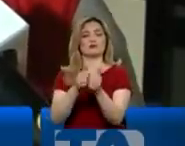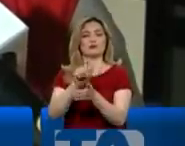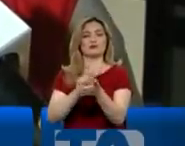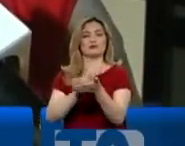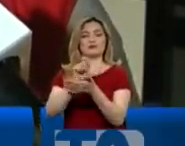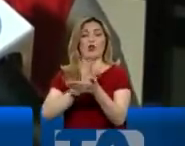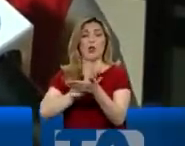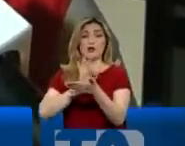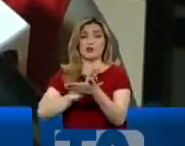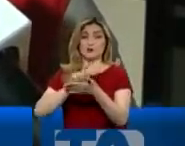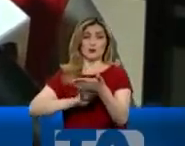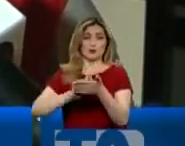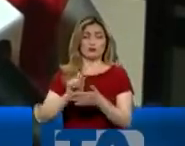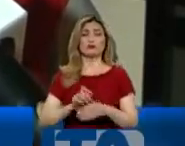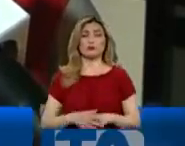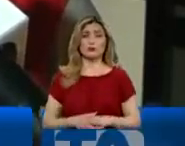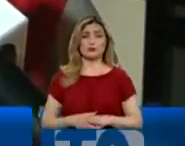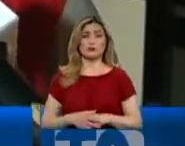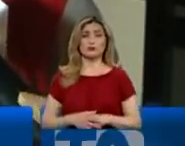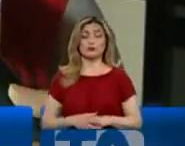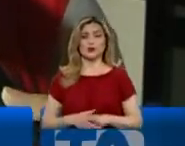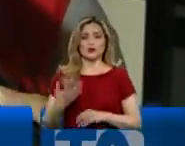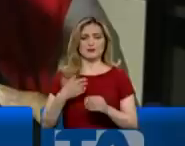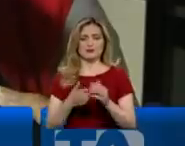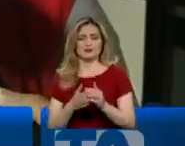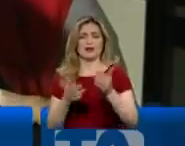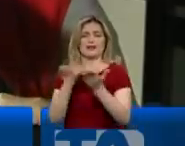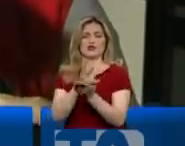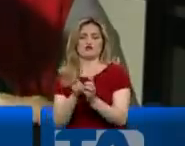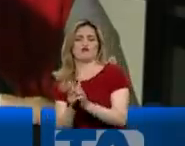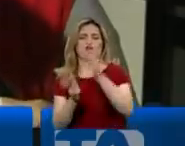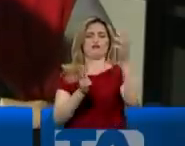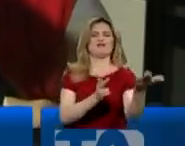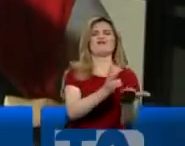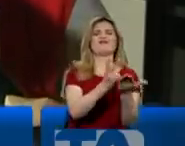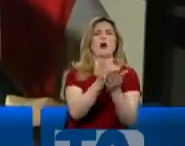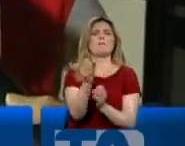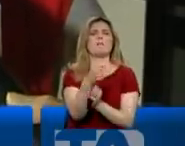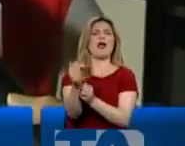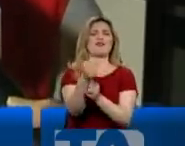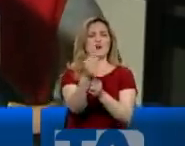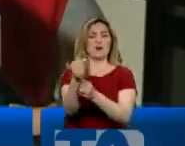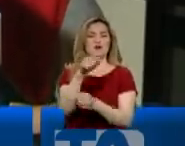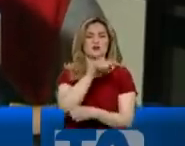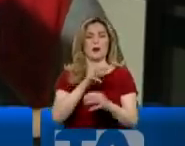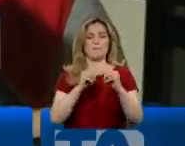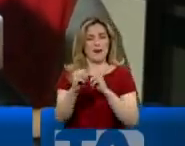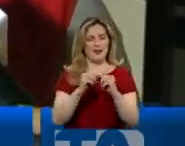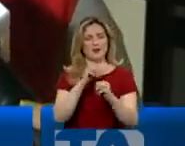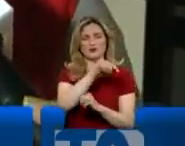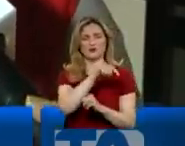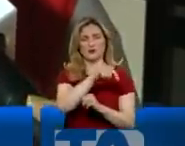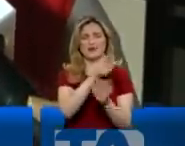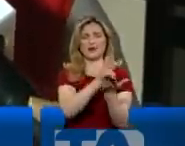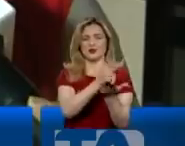aprobaciones técnicas para poder generar la extensión hacia el sector de la ofelia el hito que se marcó en esta semana es que